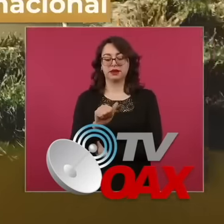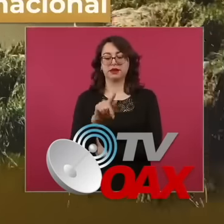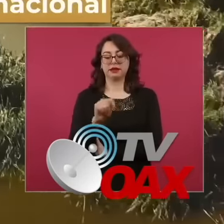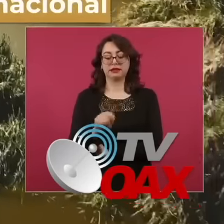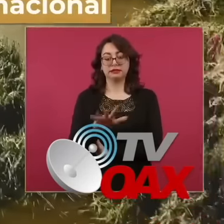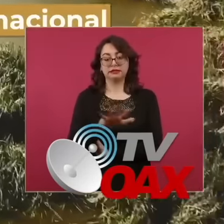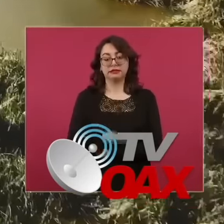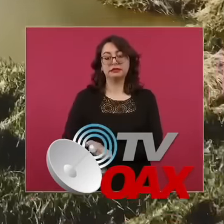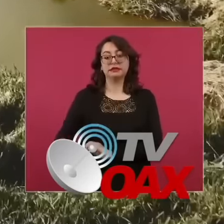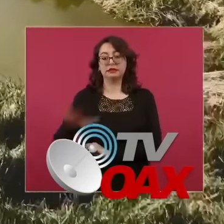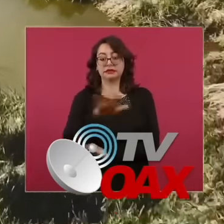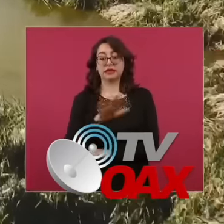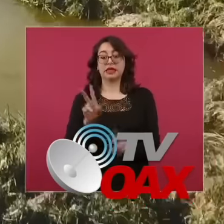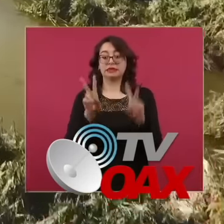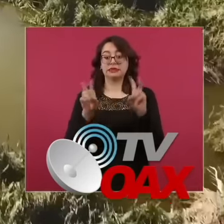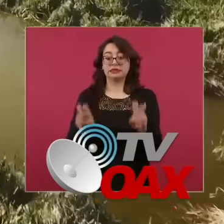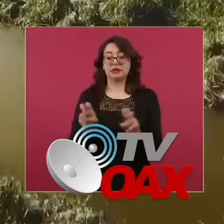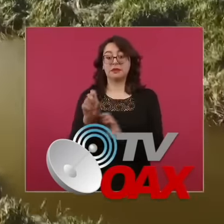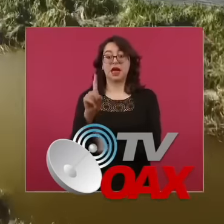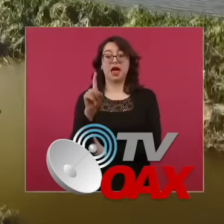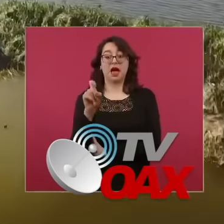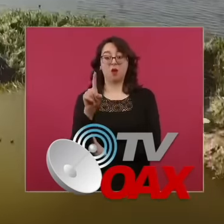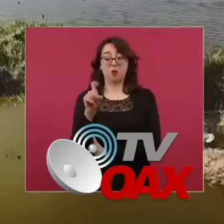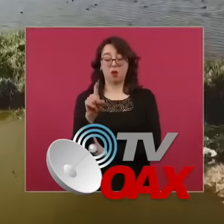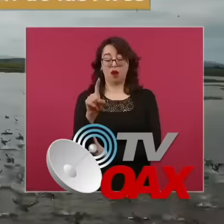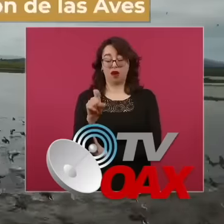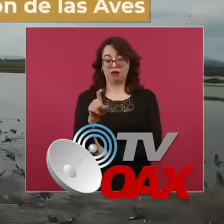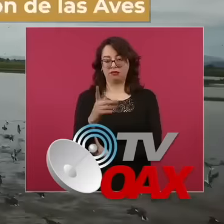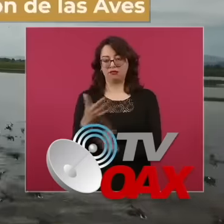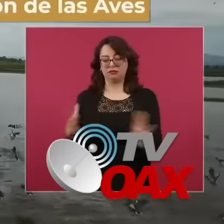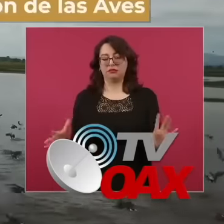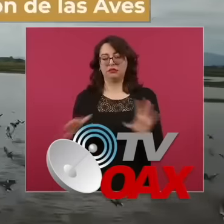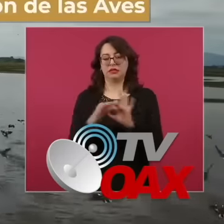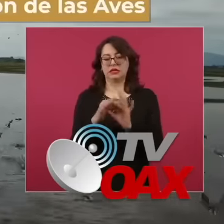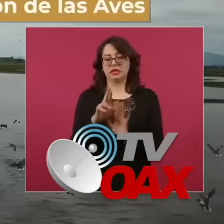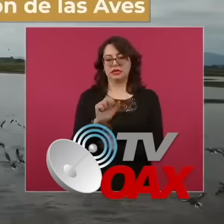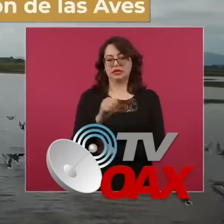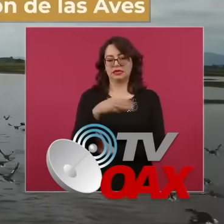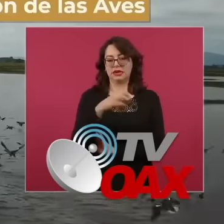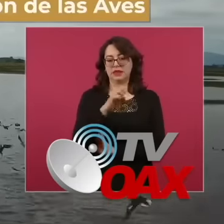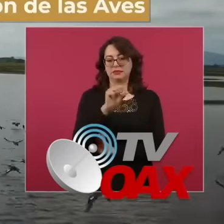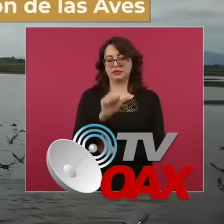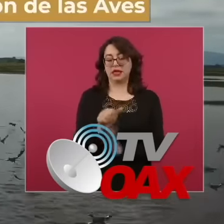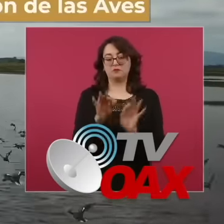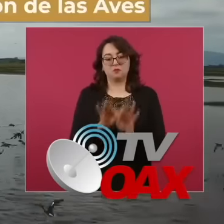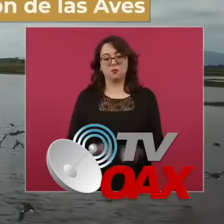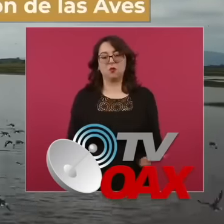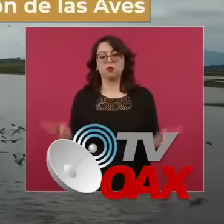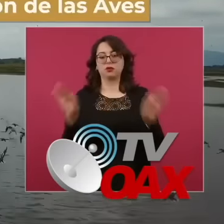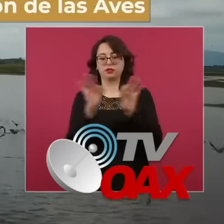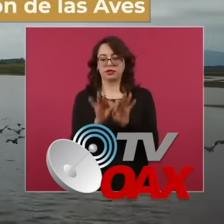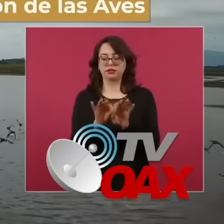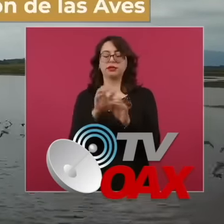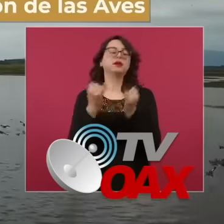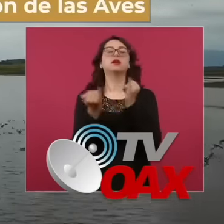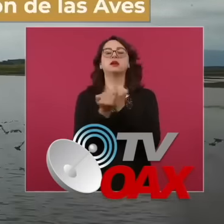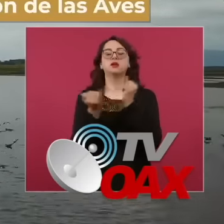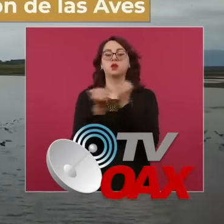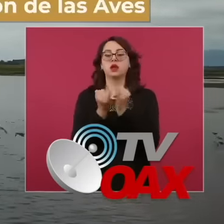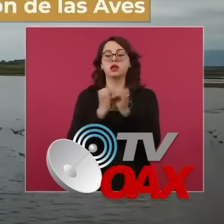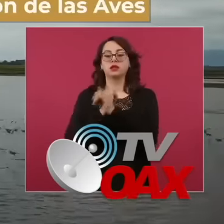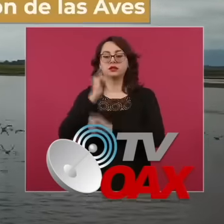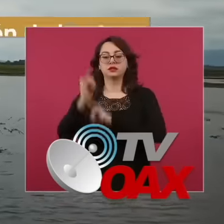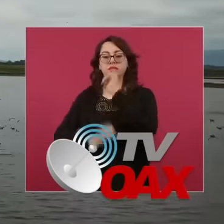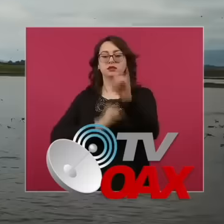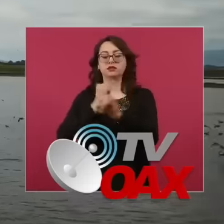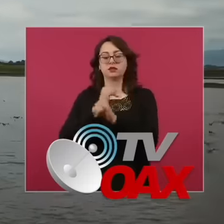como zonas de importancia ramsar y existe además un reconocimiento internacional como área de importancia